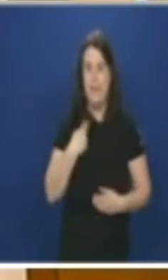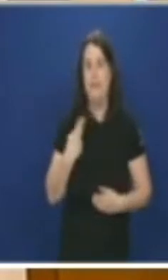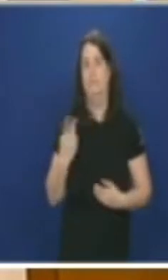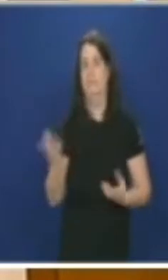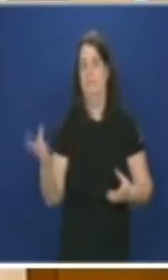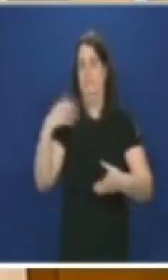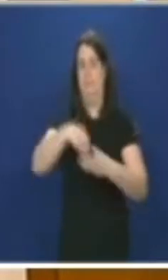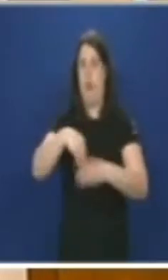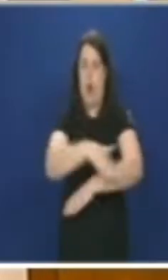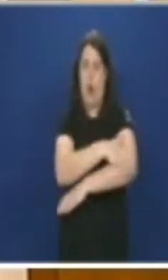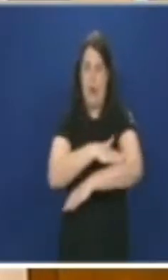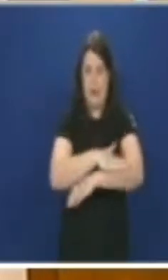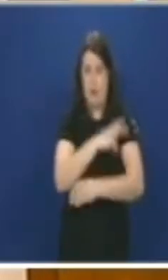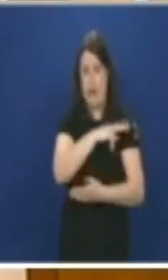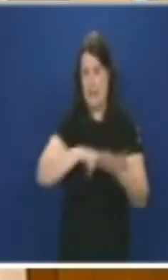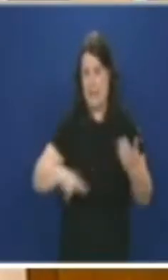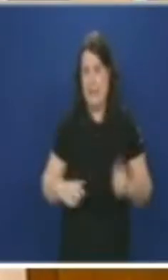Galicia,